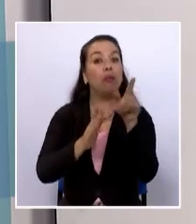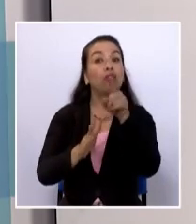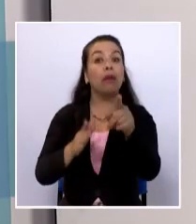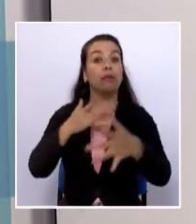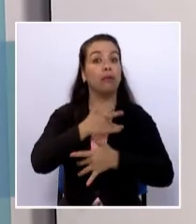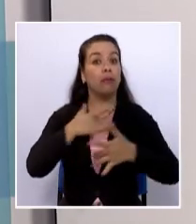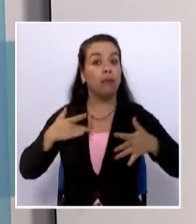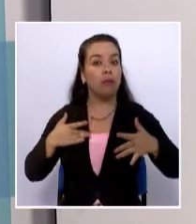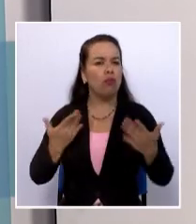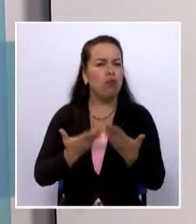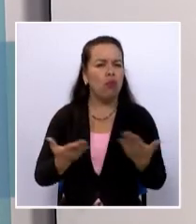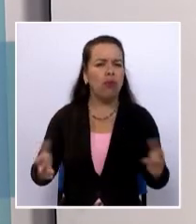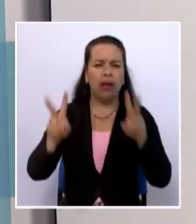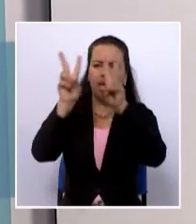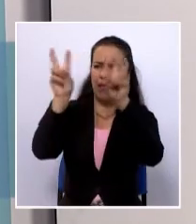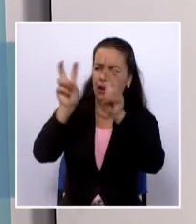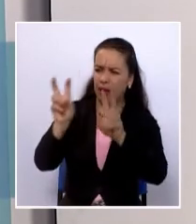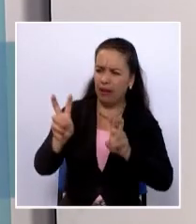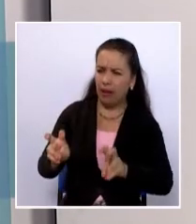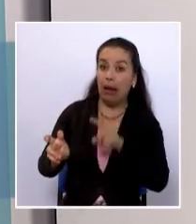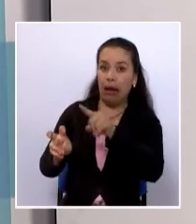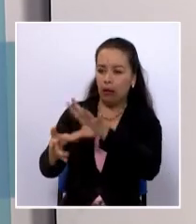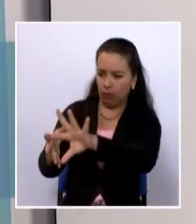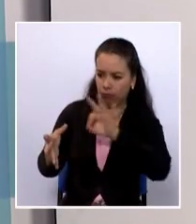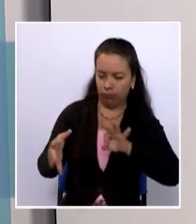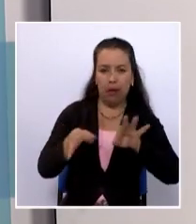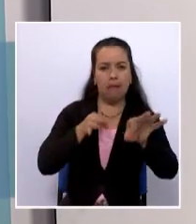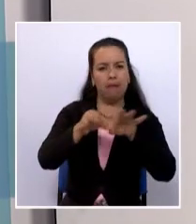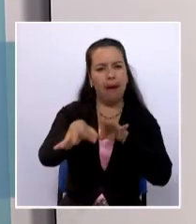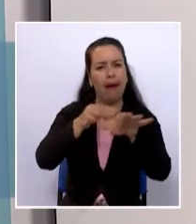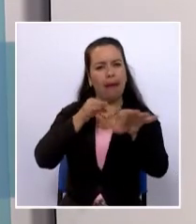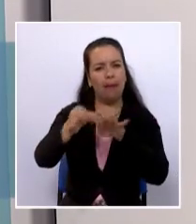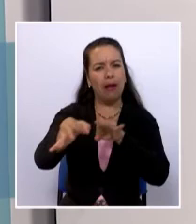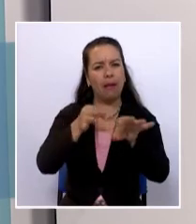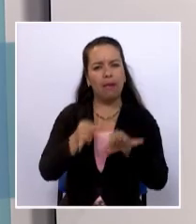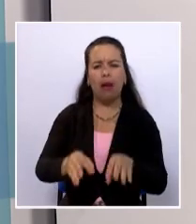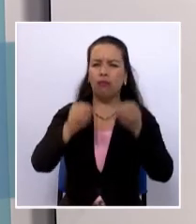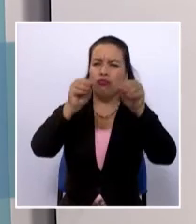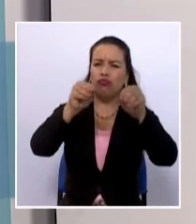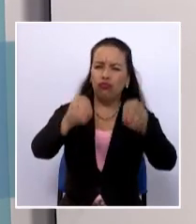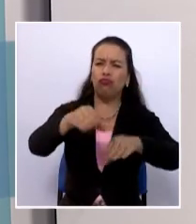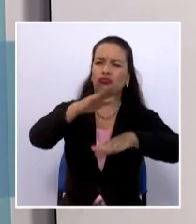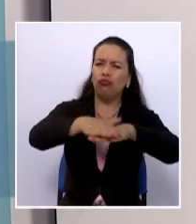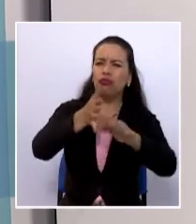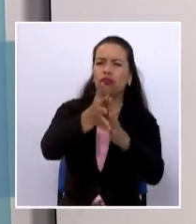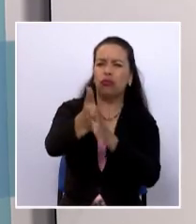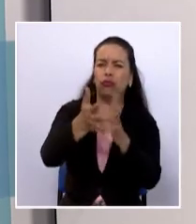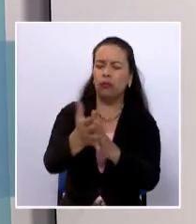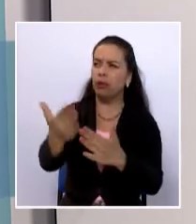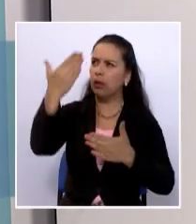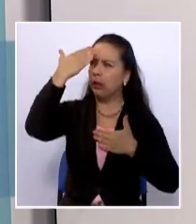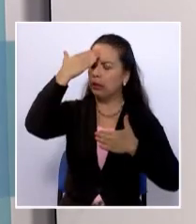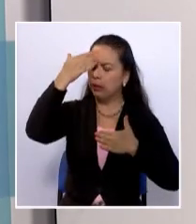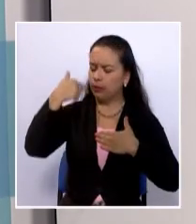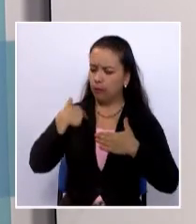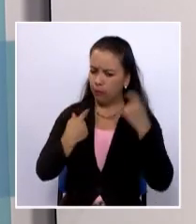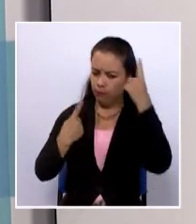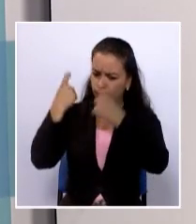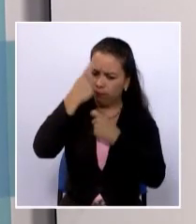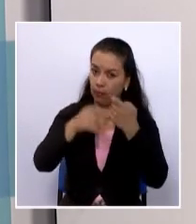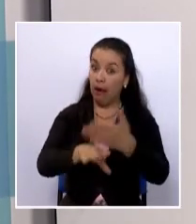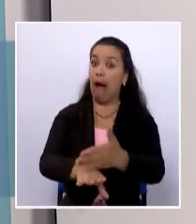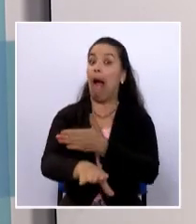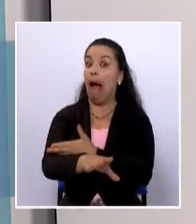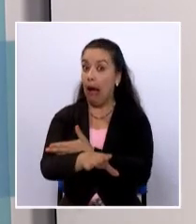diferentes temas médicos tratamos de traer al programa para enseñarles para crear un poco de conciencia acerca de la prevención en